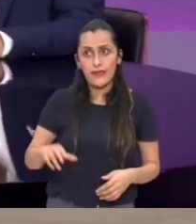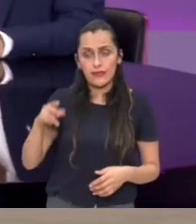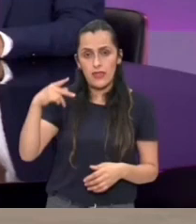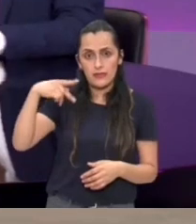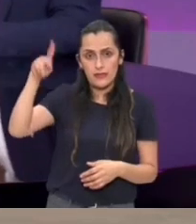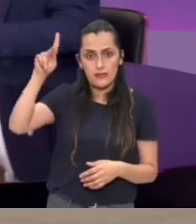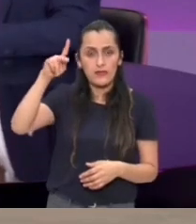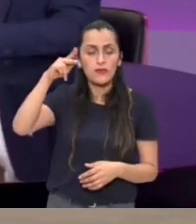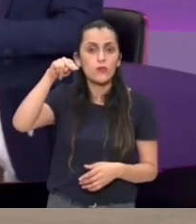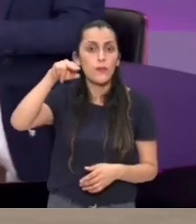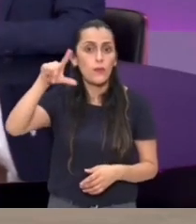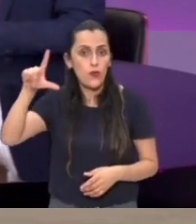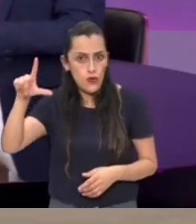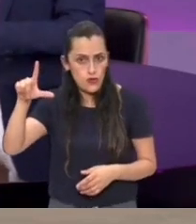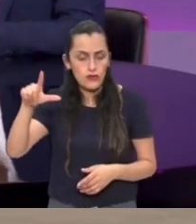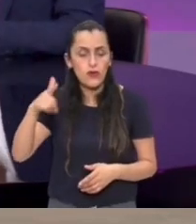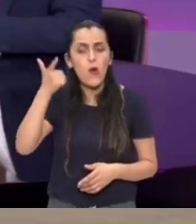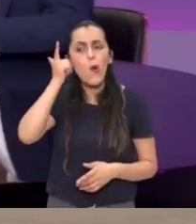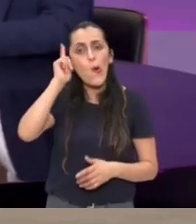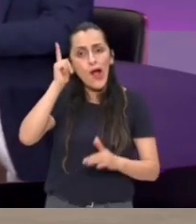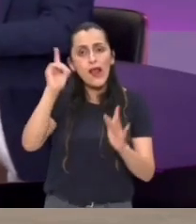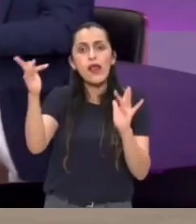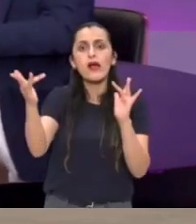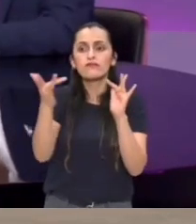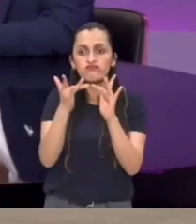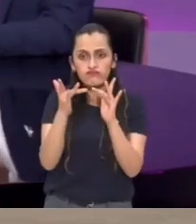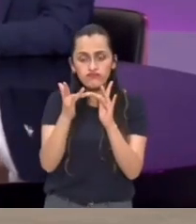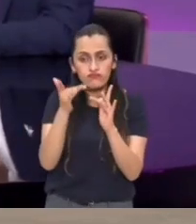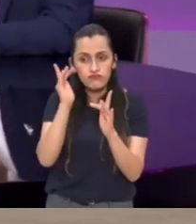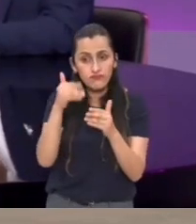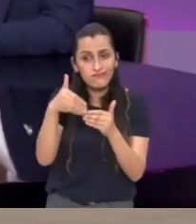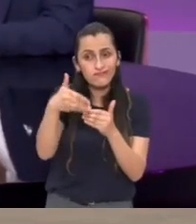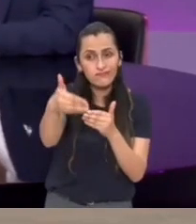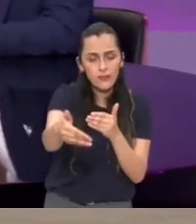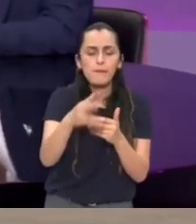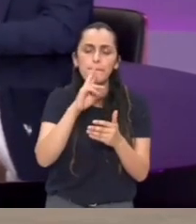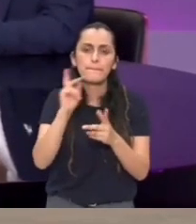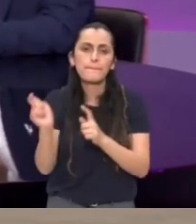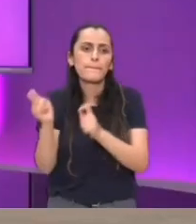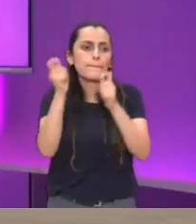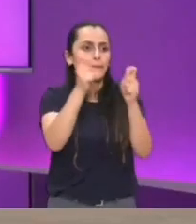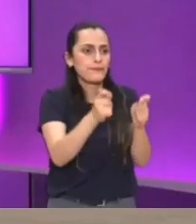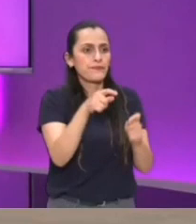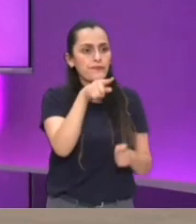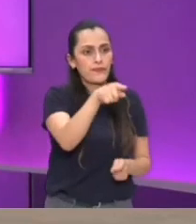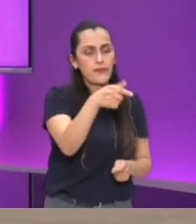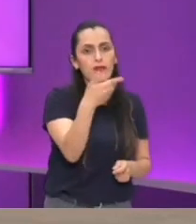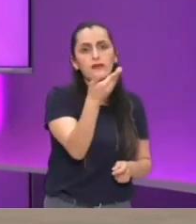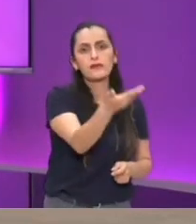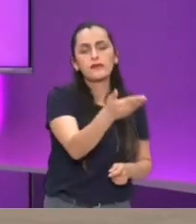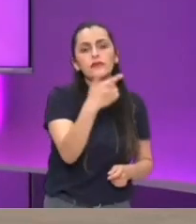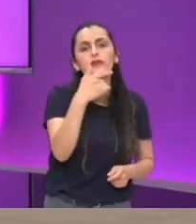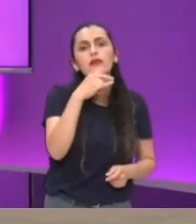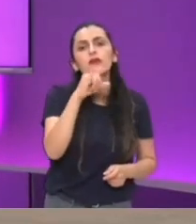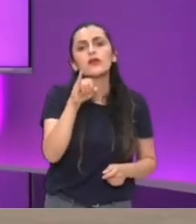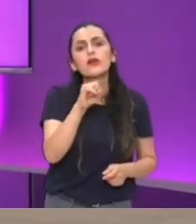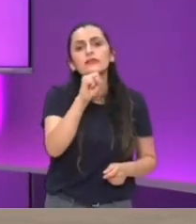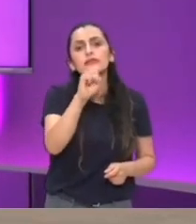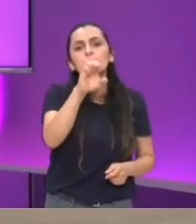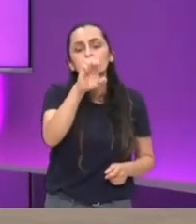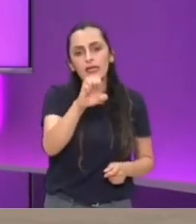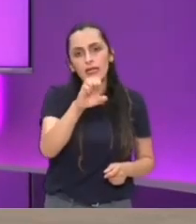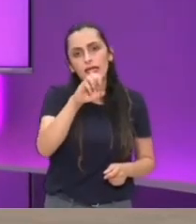que se conecte más adelante. Y ahora toca el turno a José Enrique Dóger Guerrero del